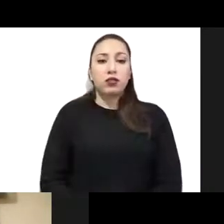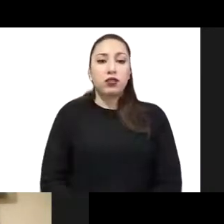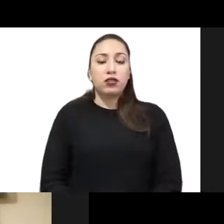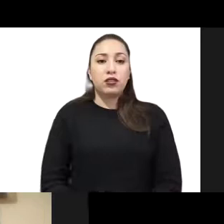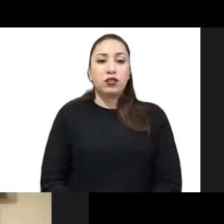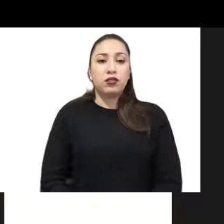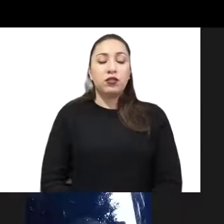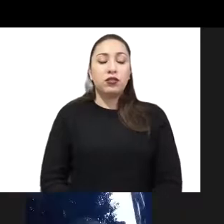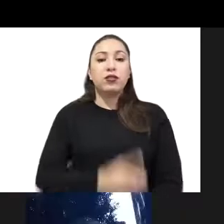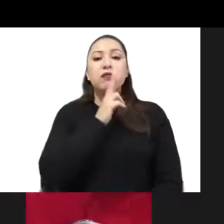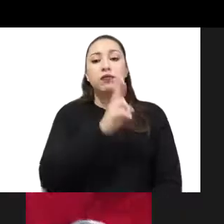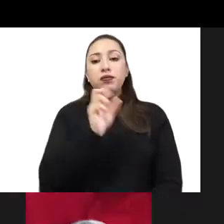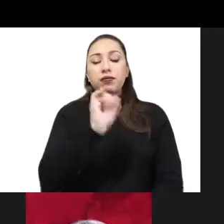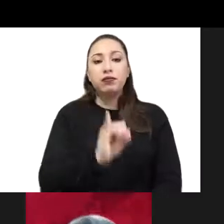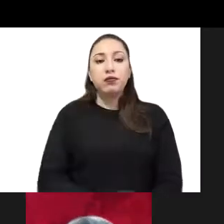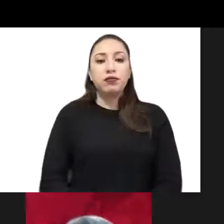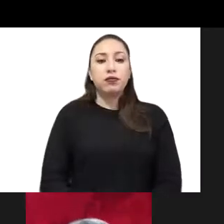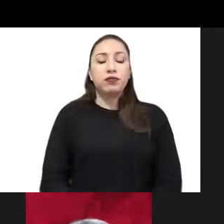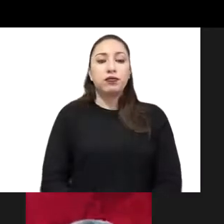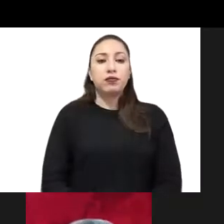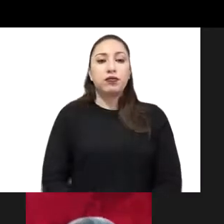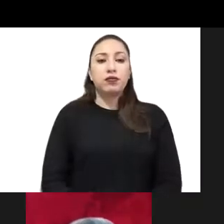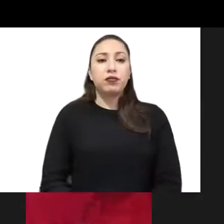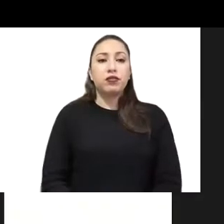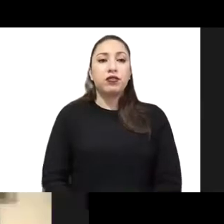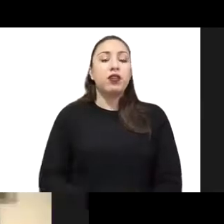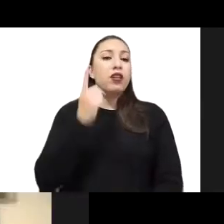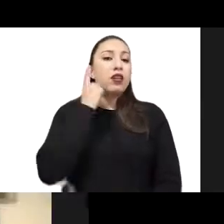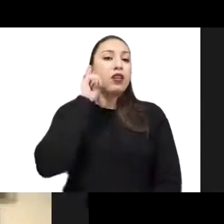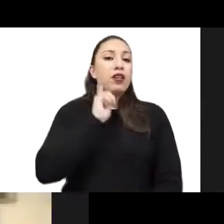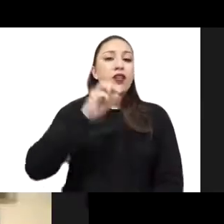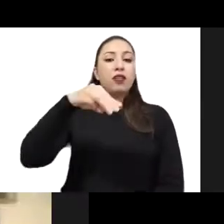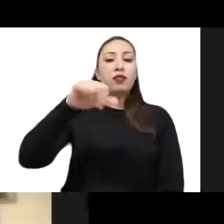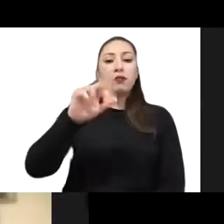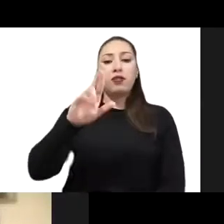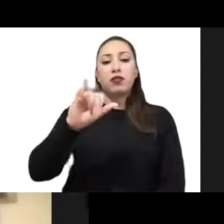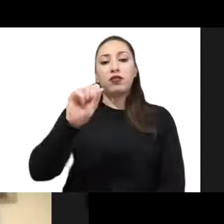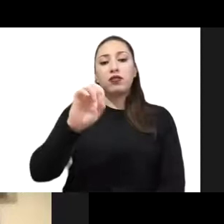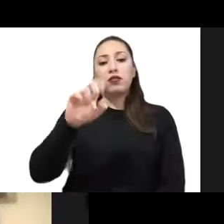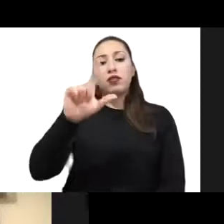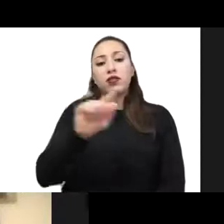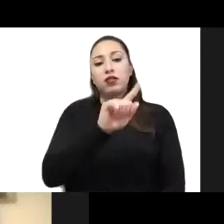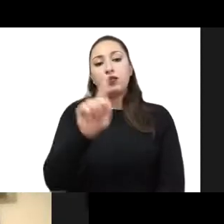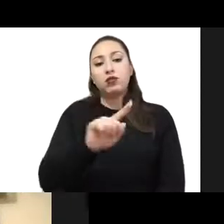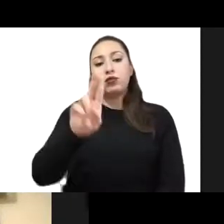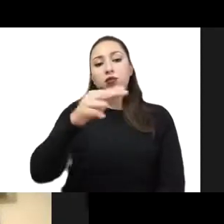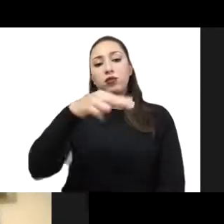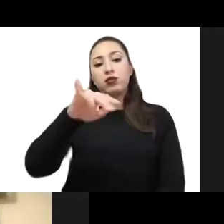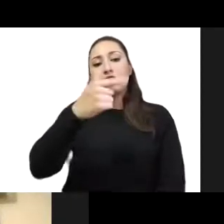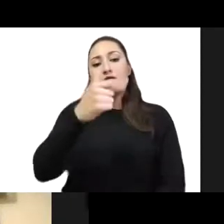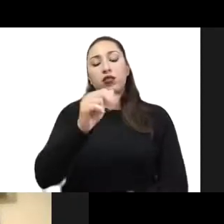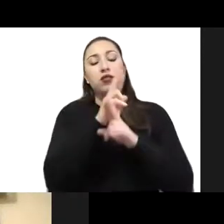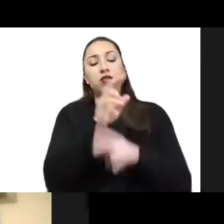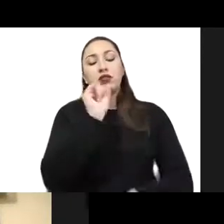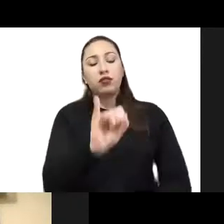Ana Hernández, a favor. Gracias, diputada. Diputada Marisela Zúñiga Cerón. Marisela Zúñiga, a favor. Gracias, diputada.